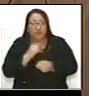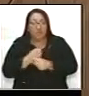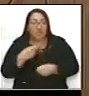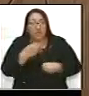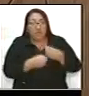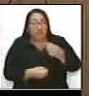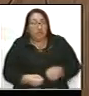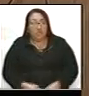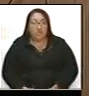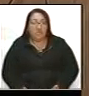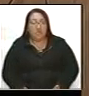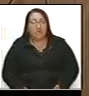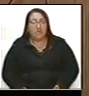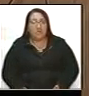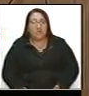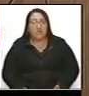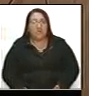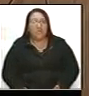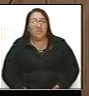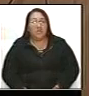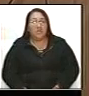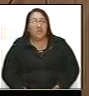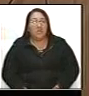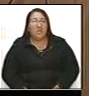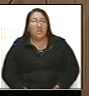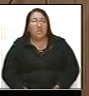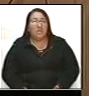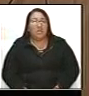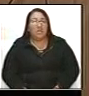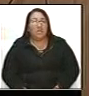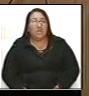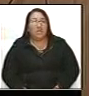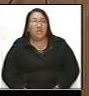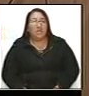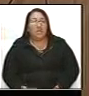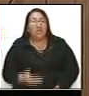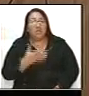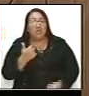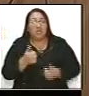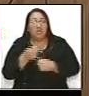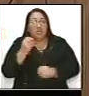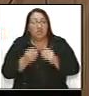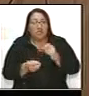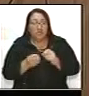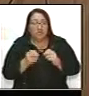y observaciones para mejorar la redacción y adecuar la modificatoria de la ley